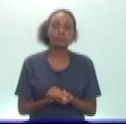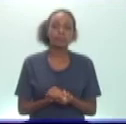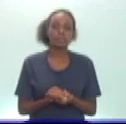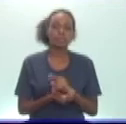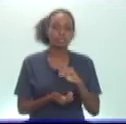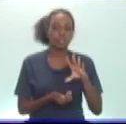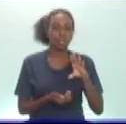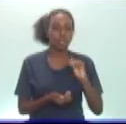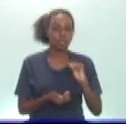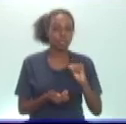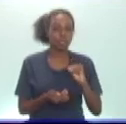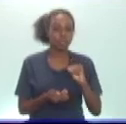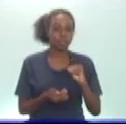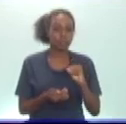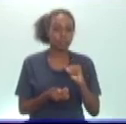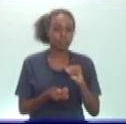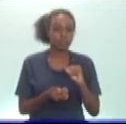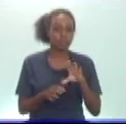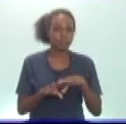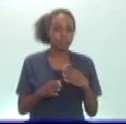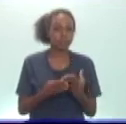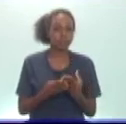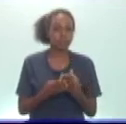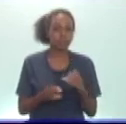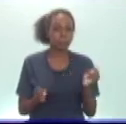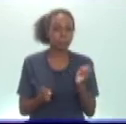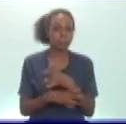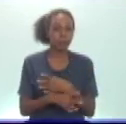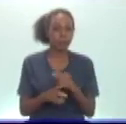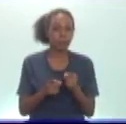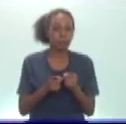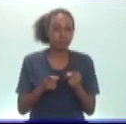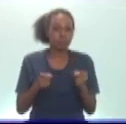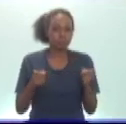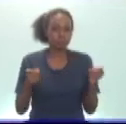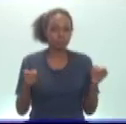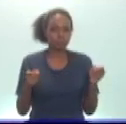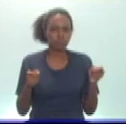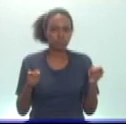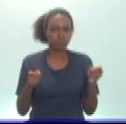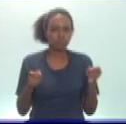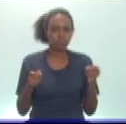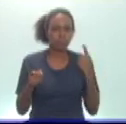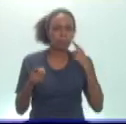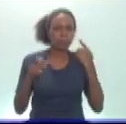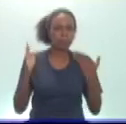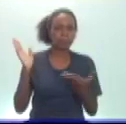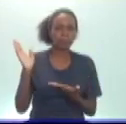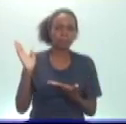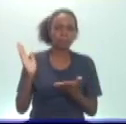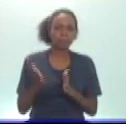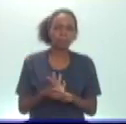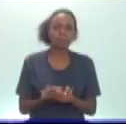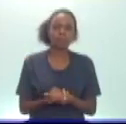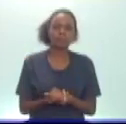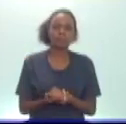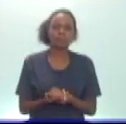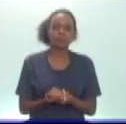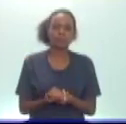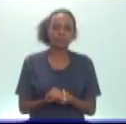que vamos a completar los espacios en blanco de manera que se cumpla cada proposición. Tenemos 4